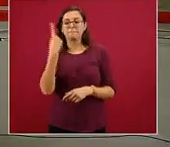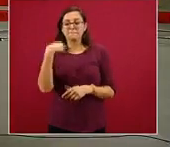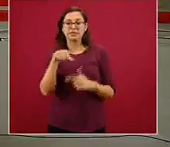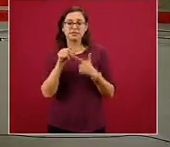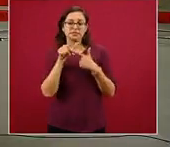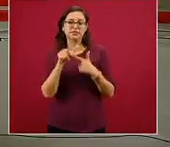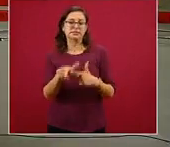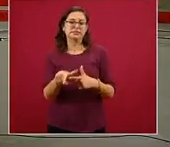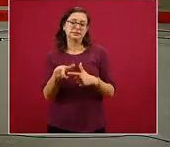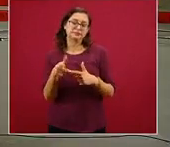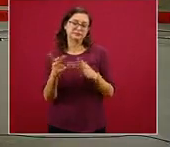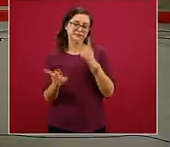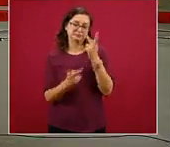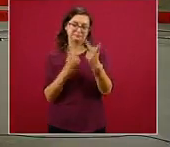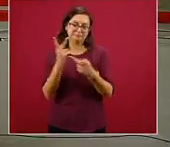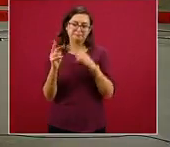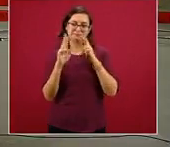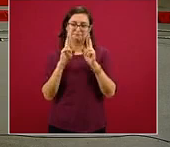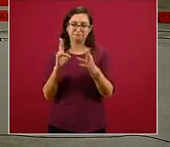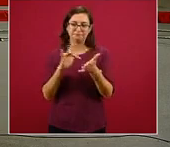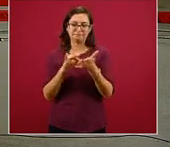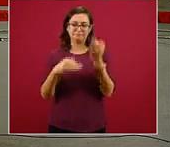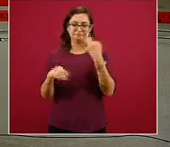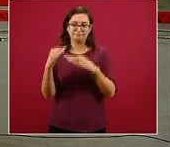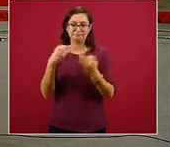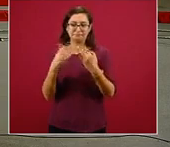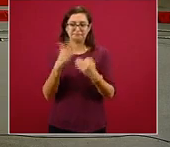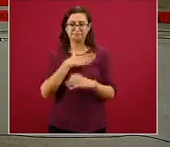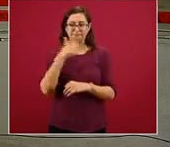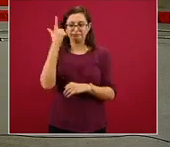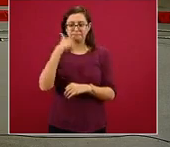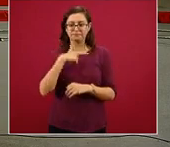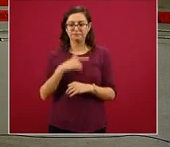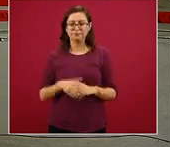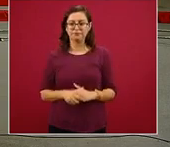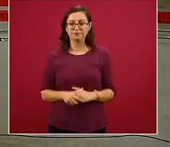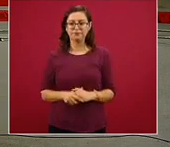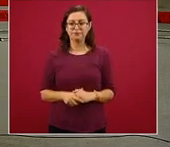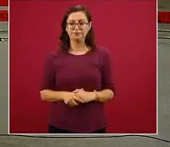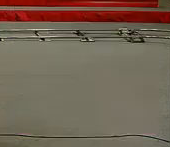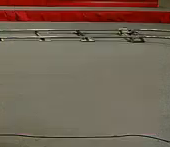continuar respondiendo preguntas. Gracias a todos, muy buenas noches.